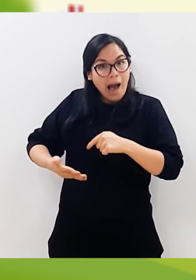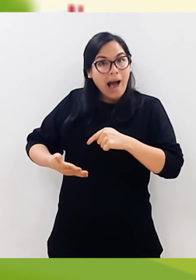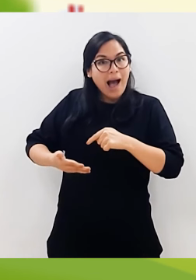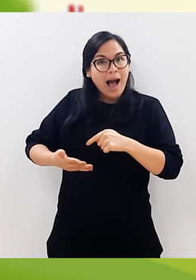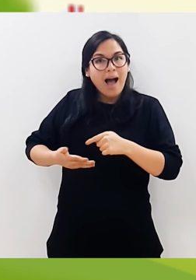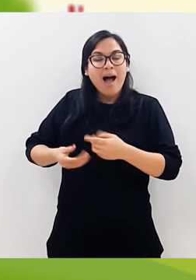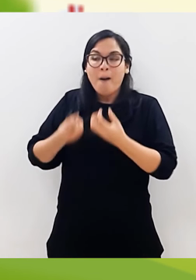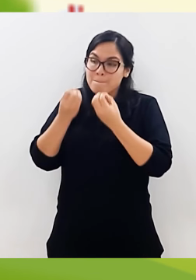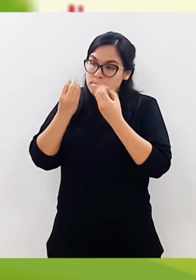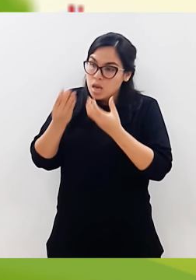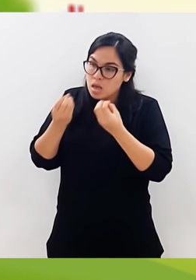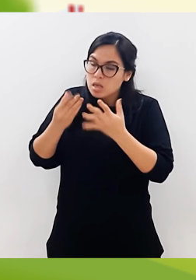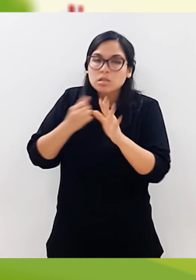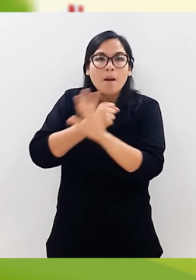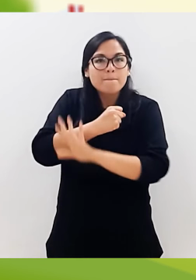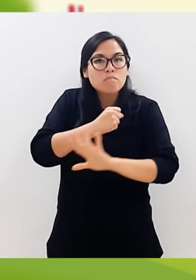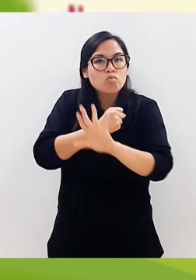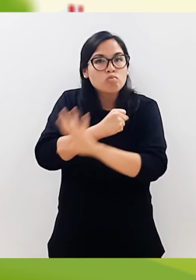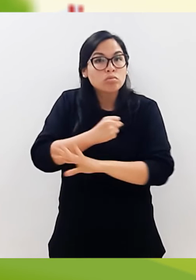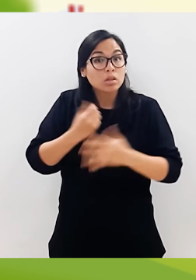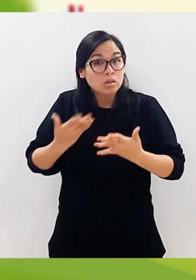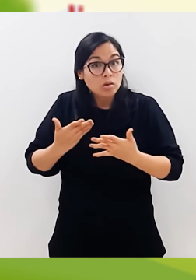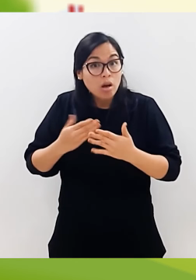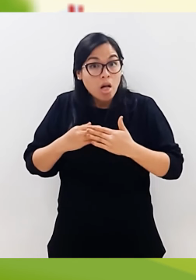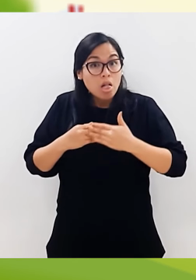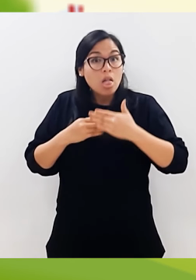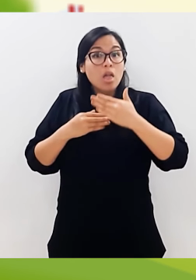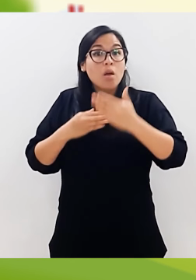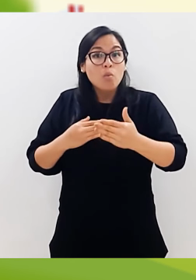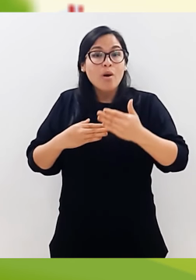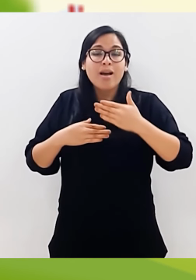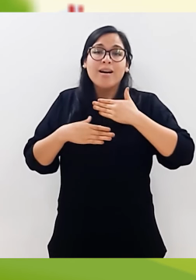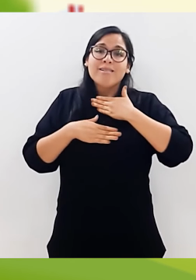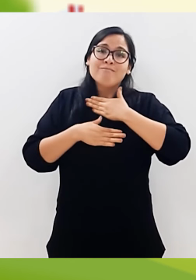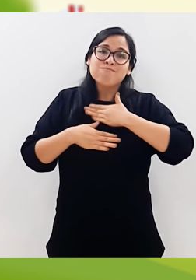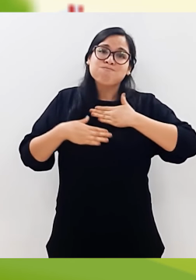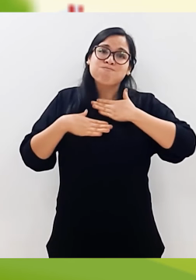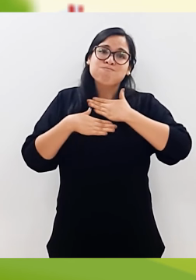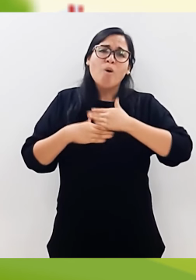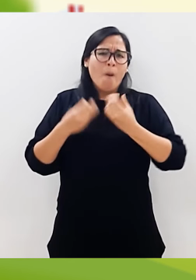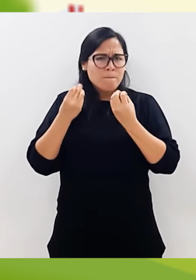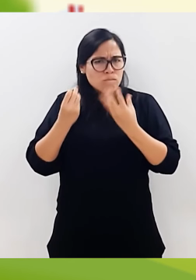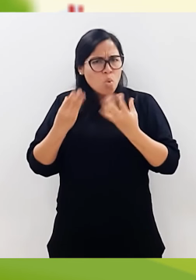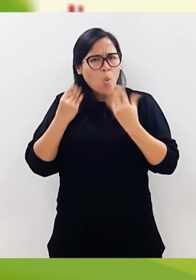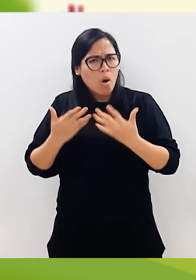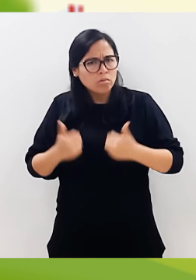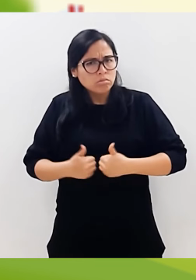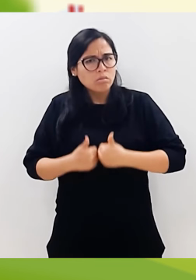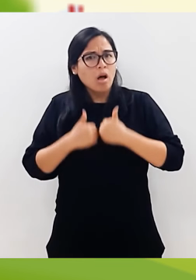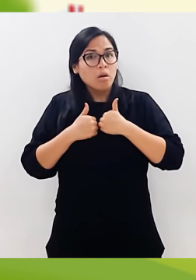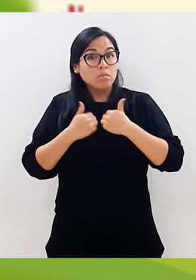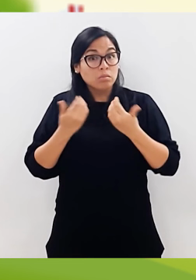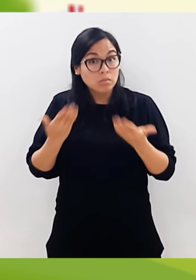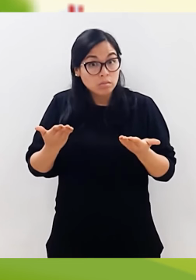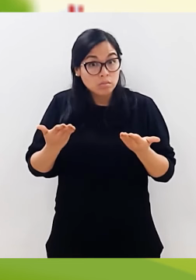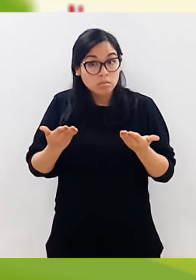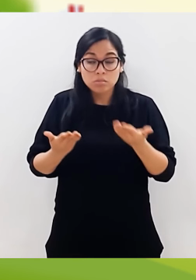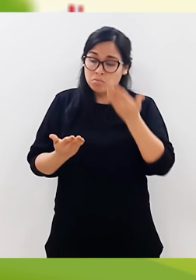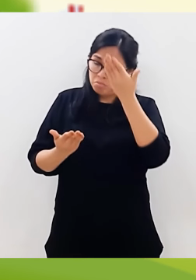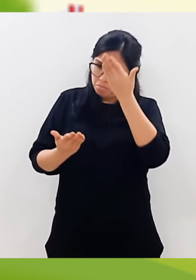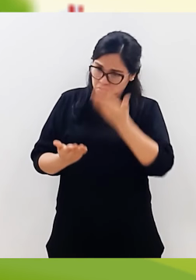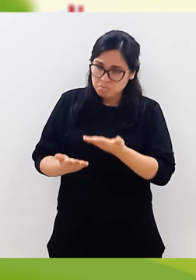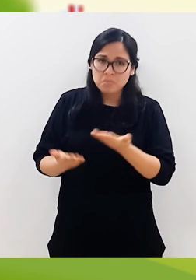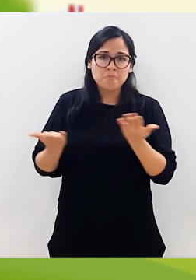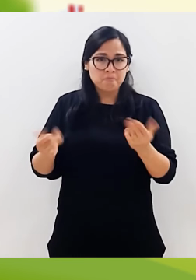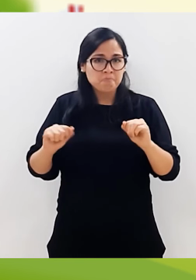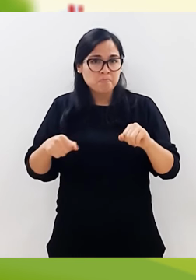su bienestar y protección para que goce de una buena calidad de vida. Es lo